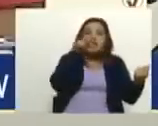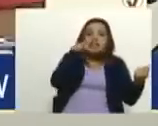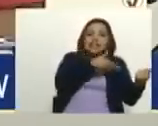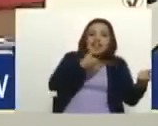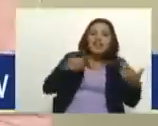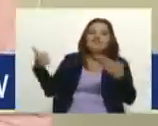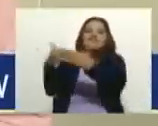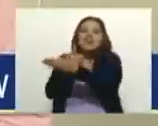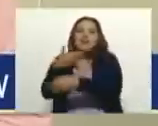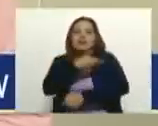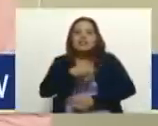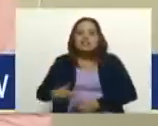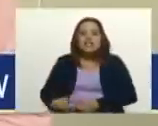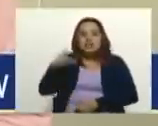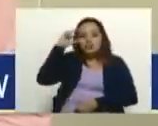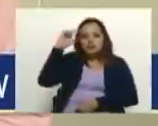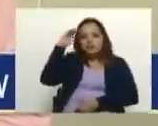narcotráfico.